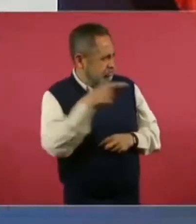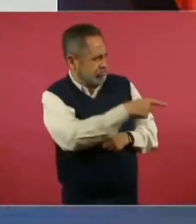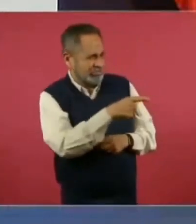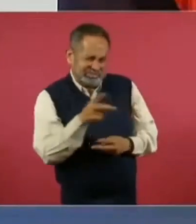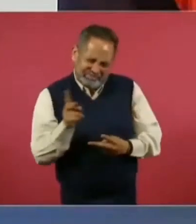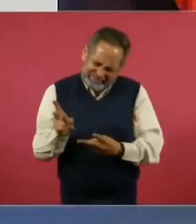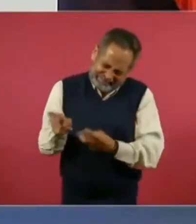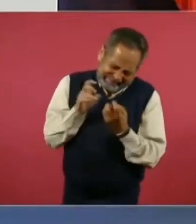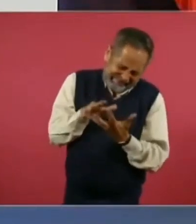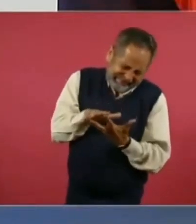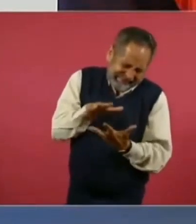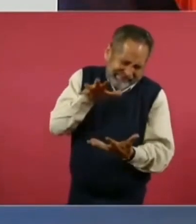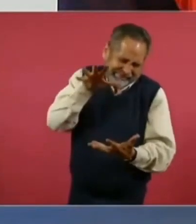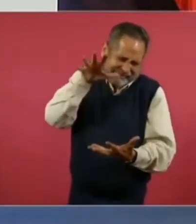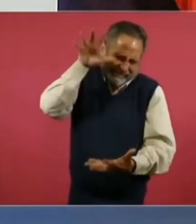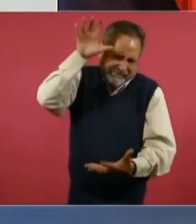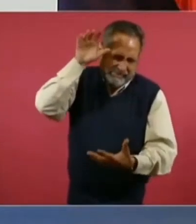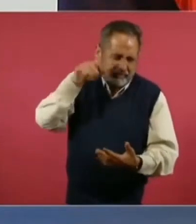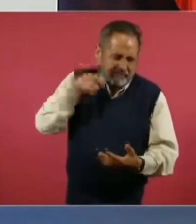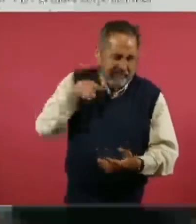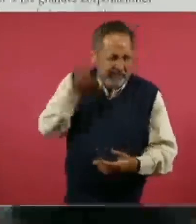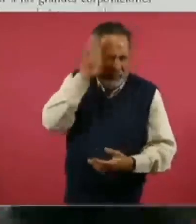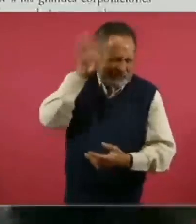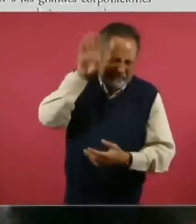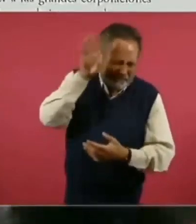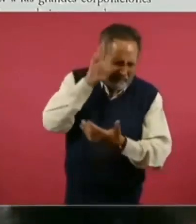ni siquiera perdían su respetabilidad